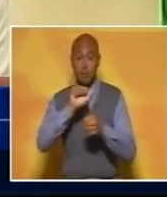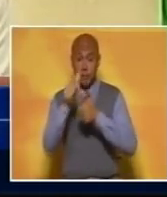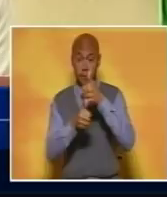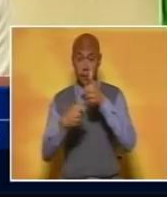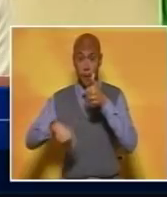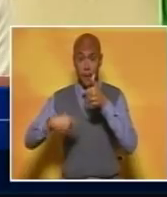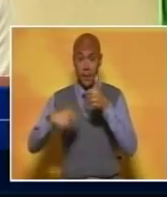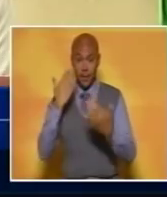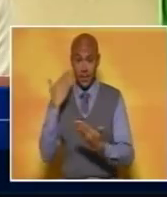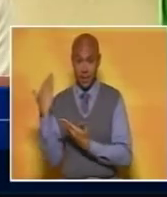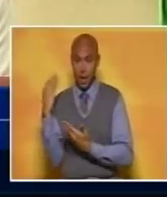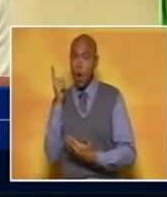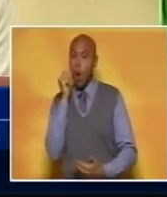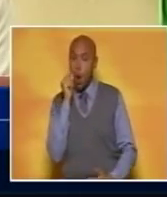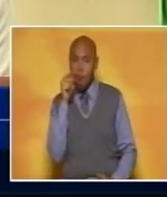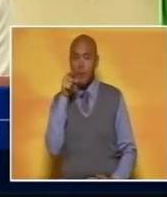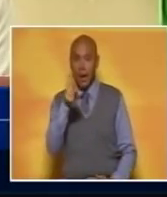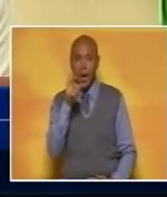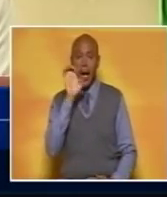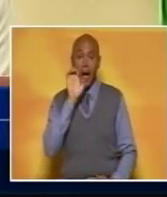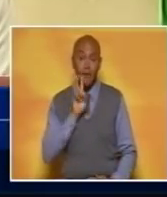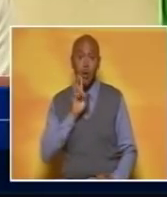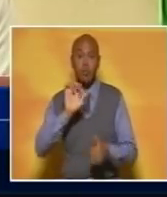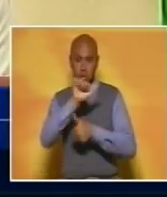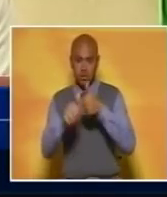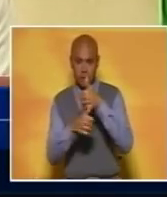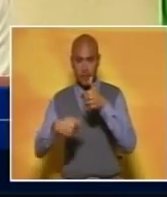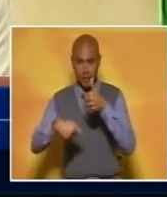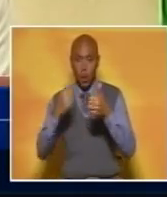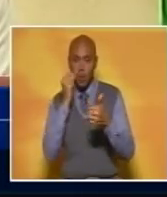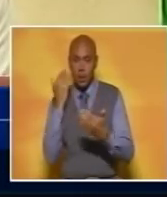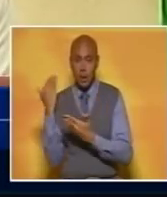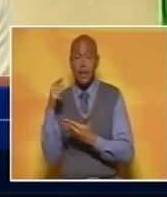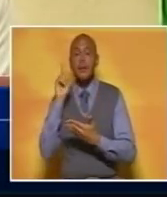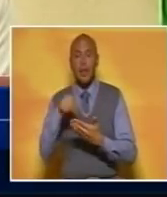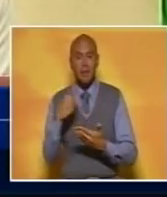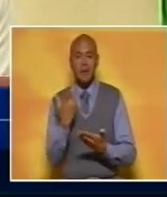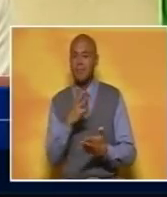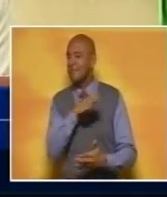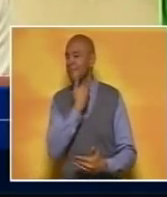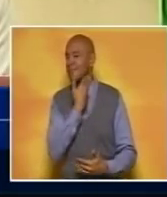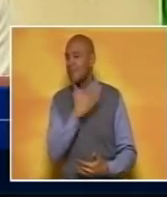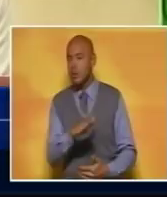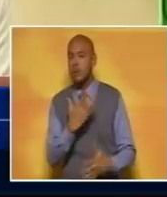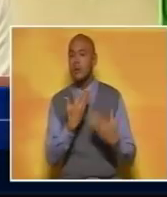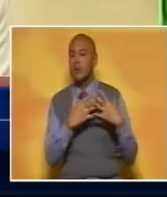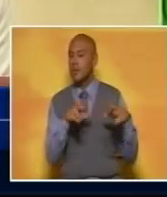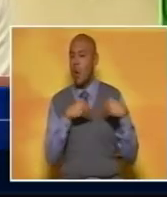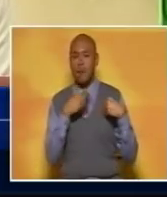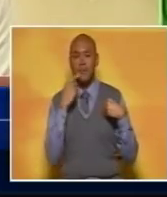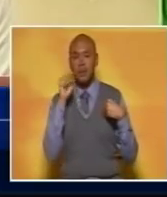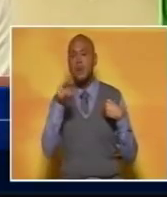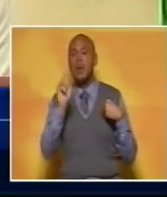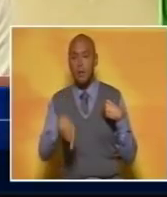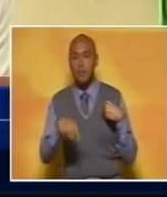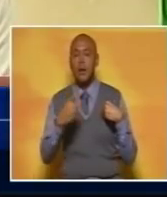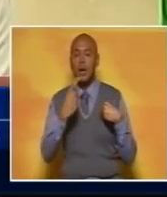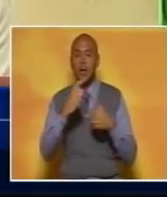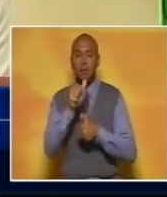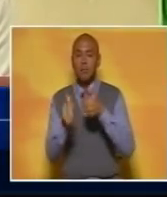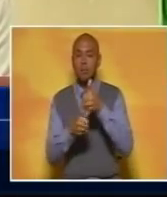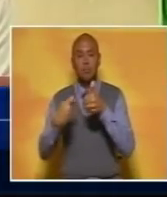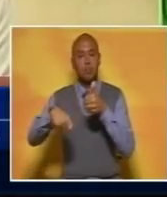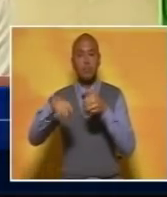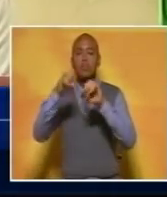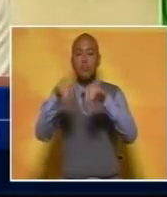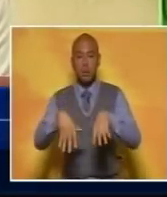Álvaro García Linera, quien acompañó a Morales, también rechazó los actos violentos en el país y presentó su renuncia irrevocable al cargo. El día de hoy